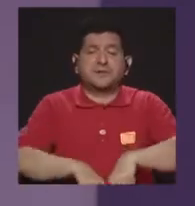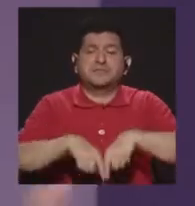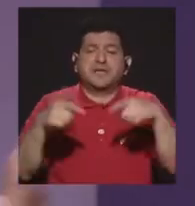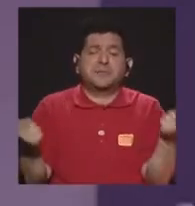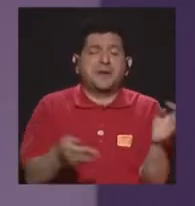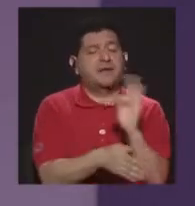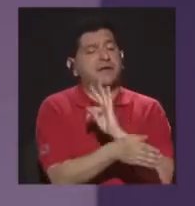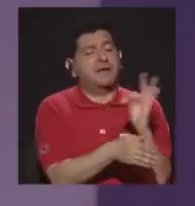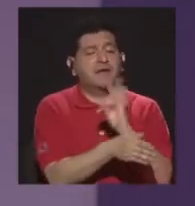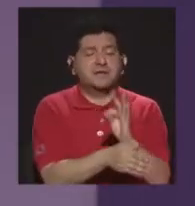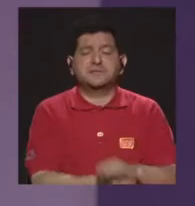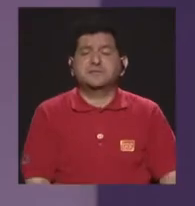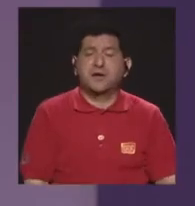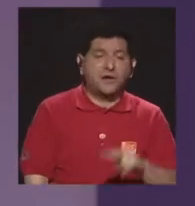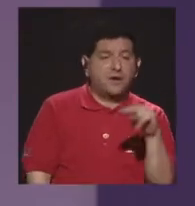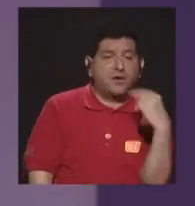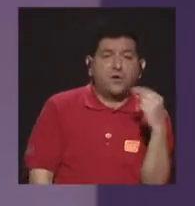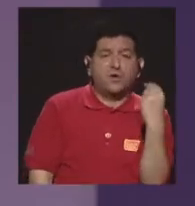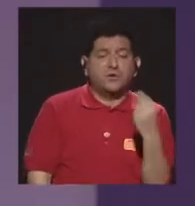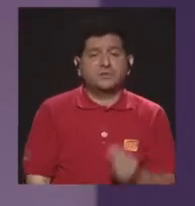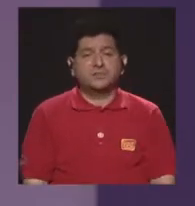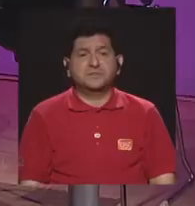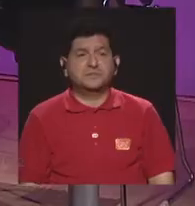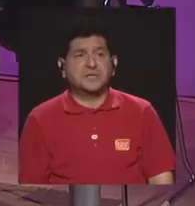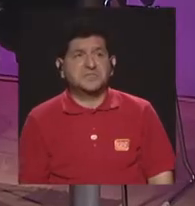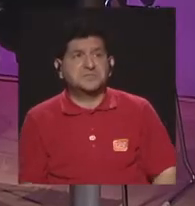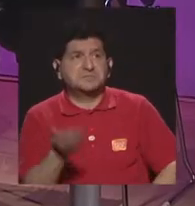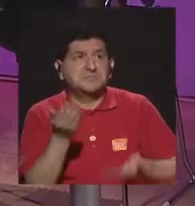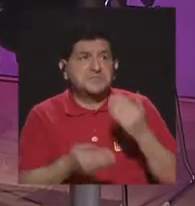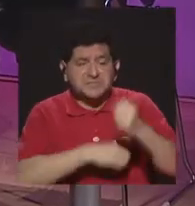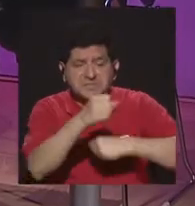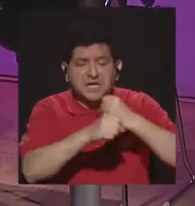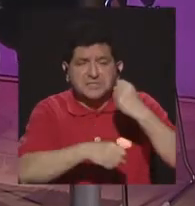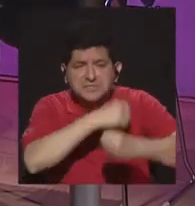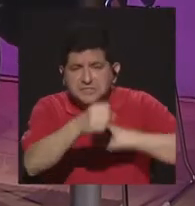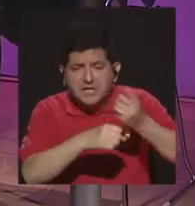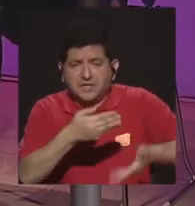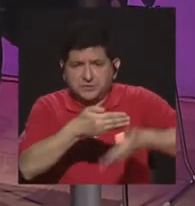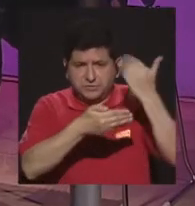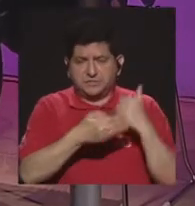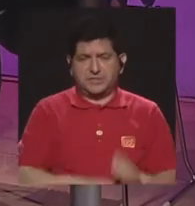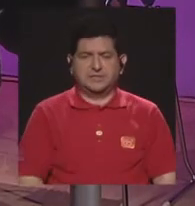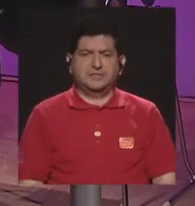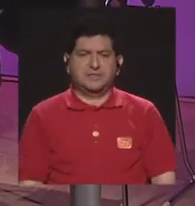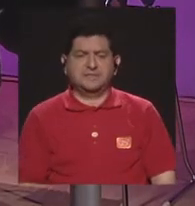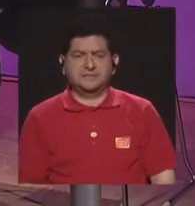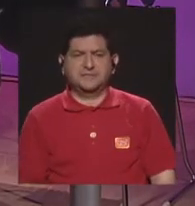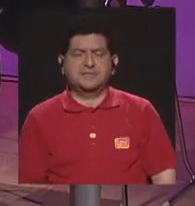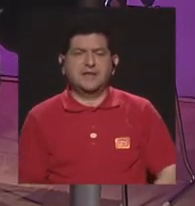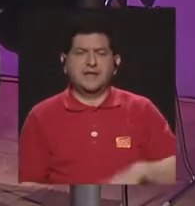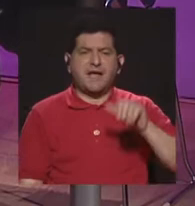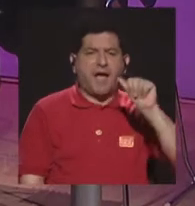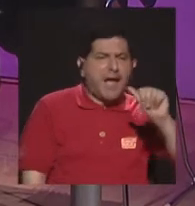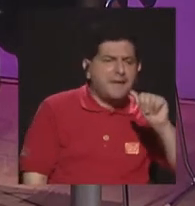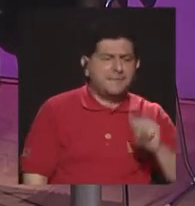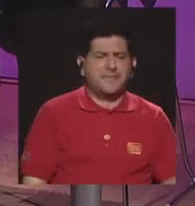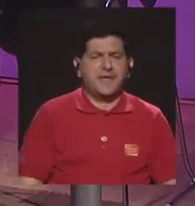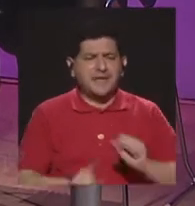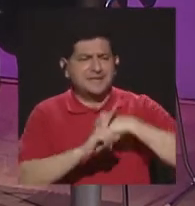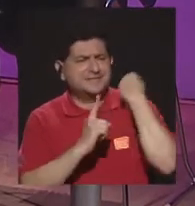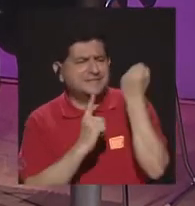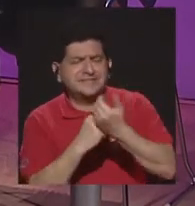de la televisión, de las noticias hace unos años. Aimé, ¿y en qué situación